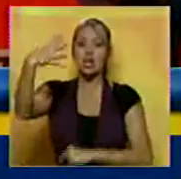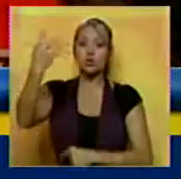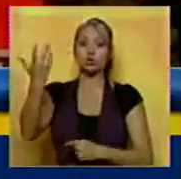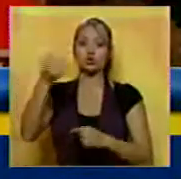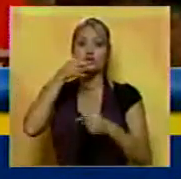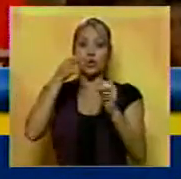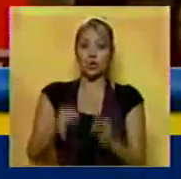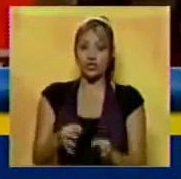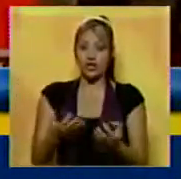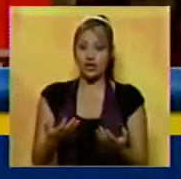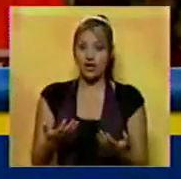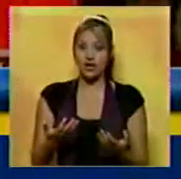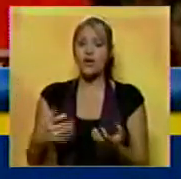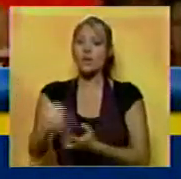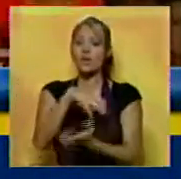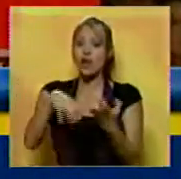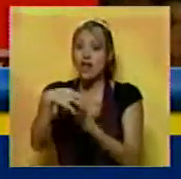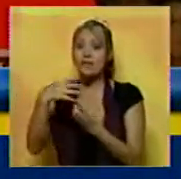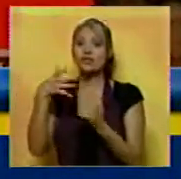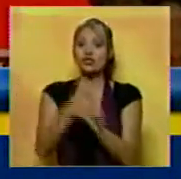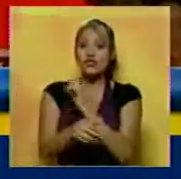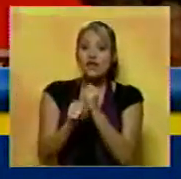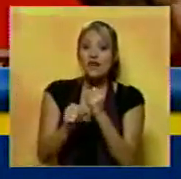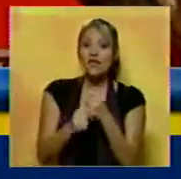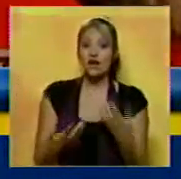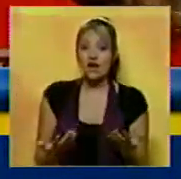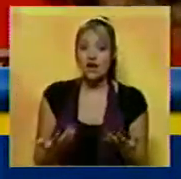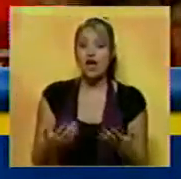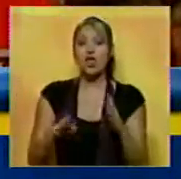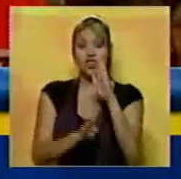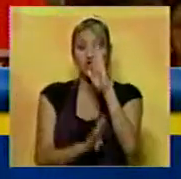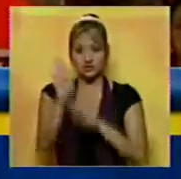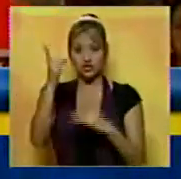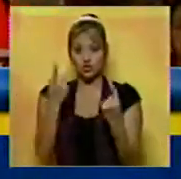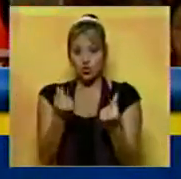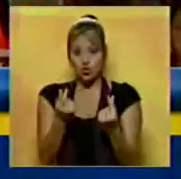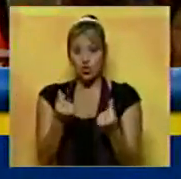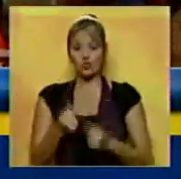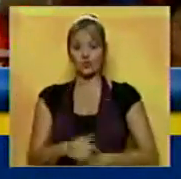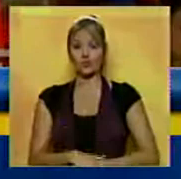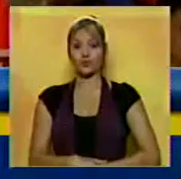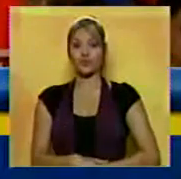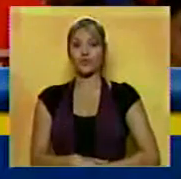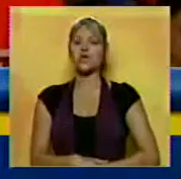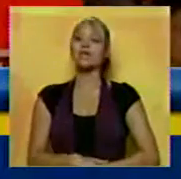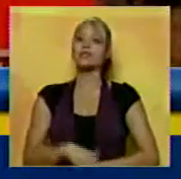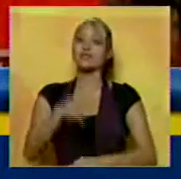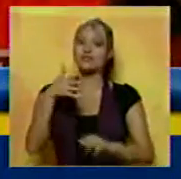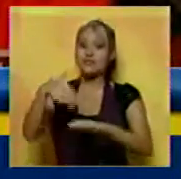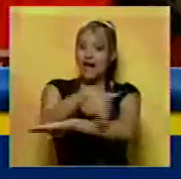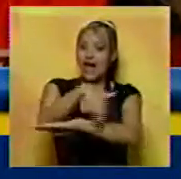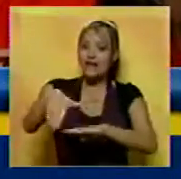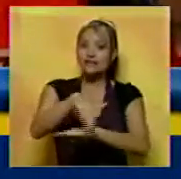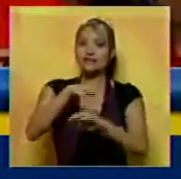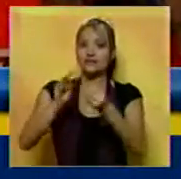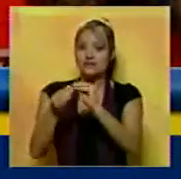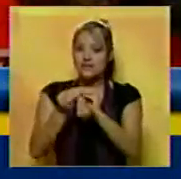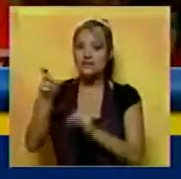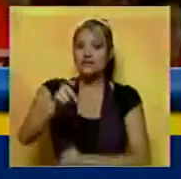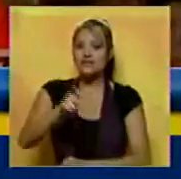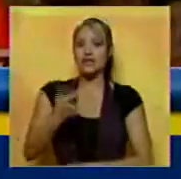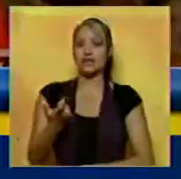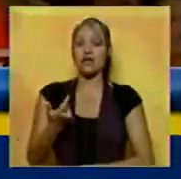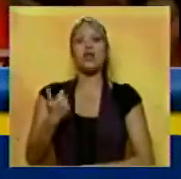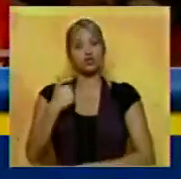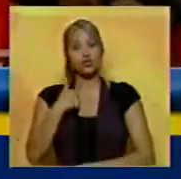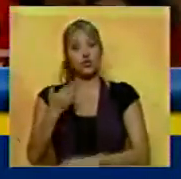seguridad, los problemas de trabajo, de desarrollo económico, de vialidad. Bueno,